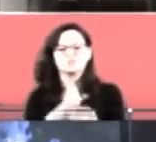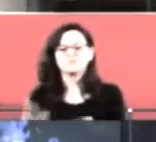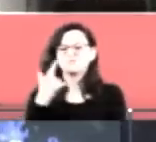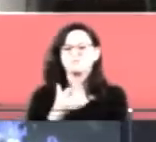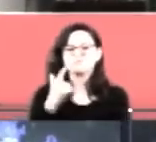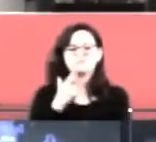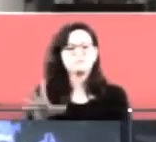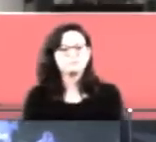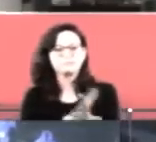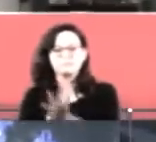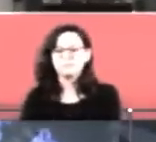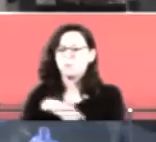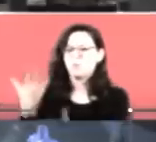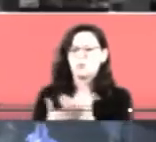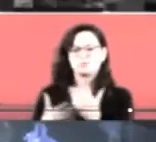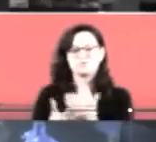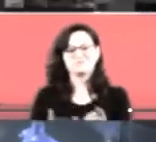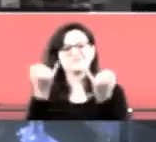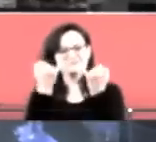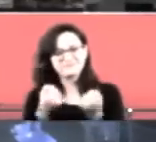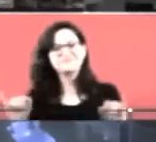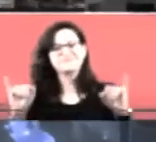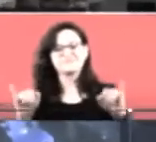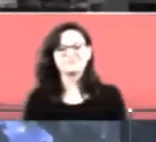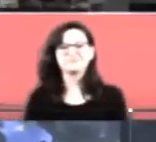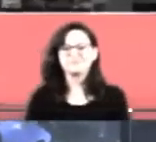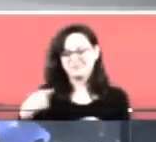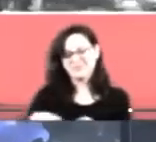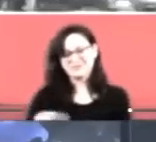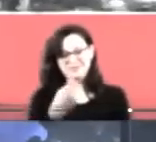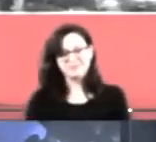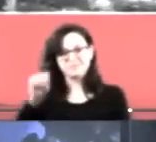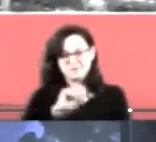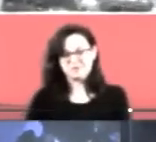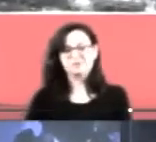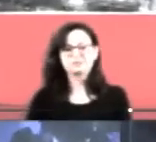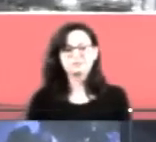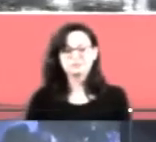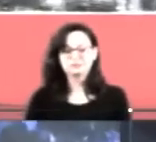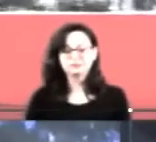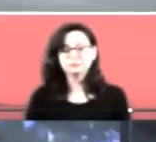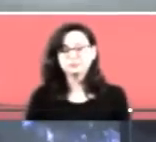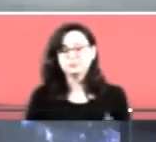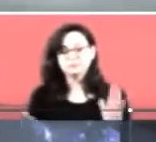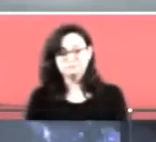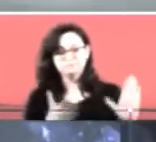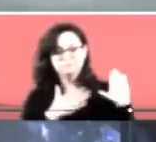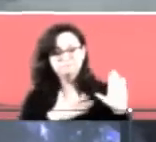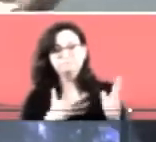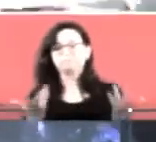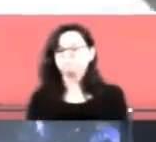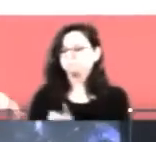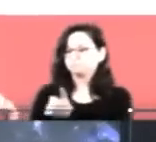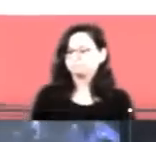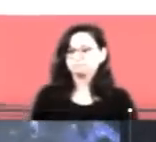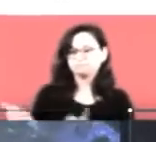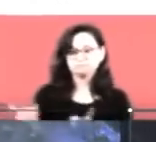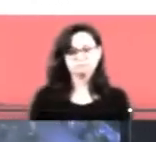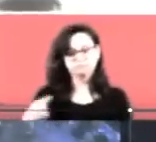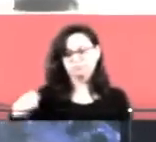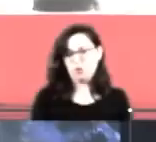país, que se construye en un tiempo récord. Estamos hablando de tanques de 500.000 barriles, de 200.000